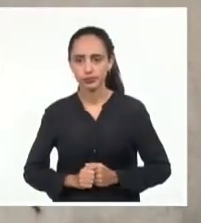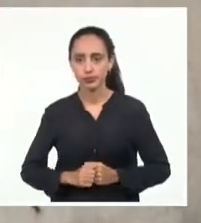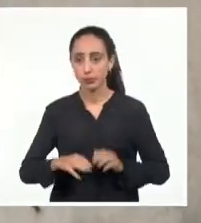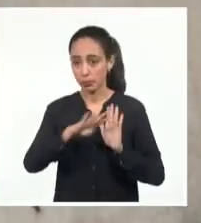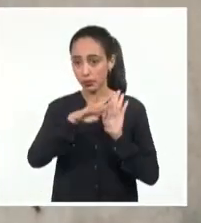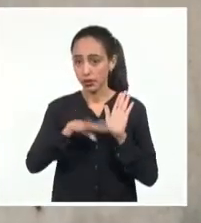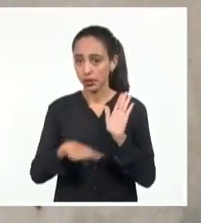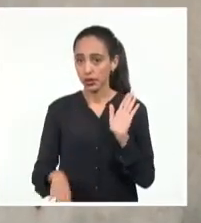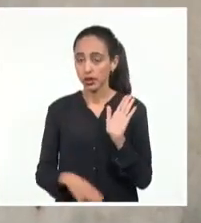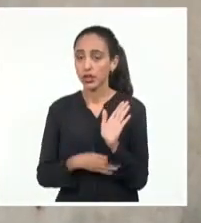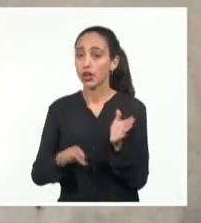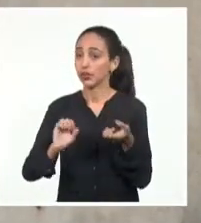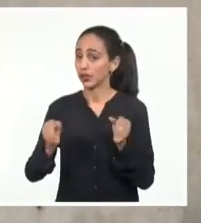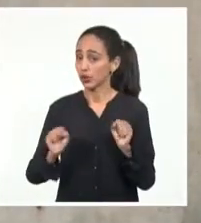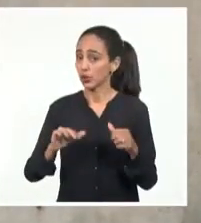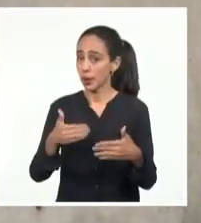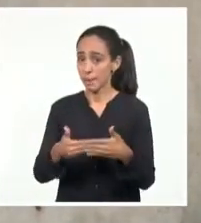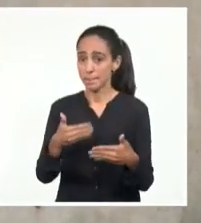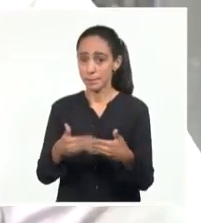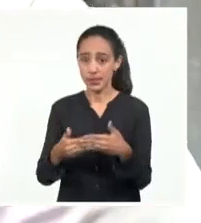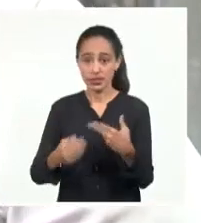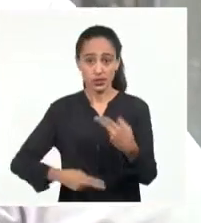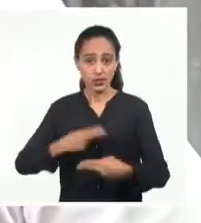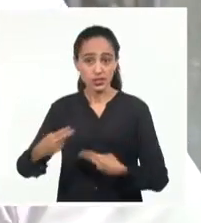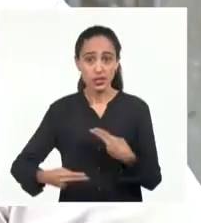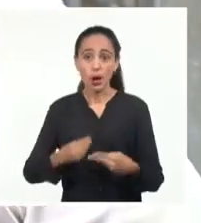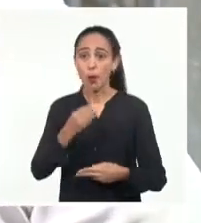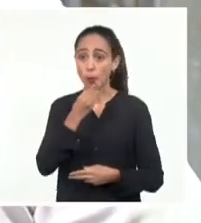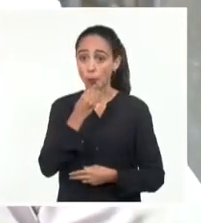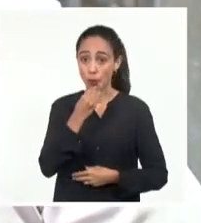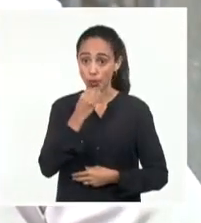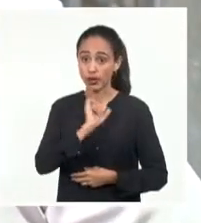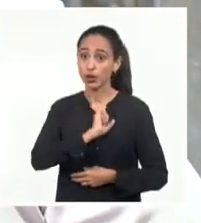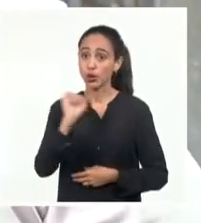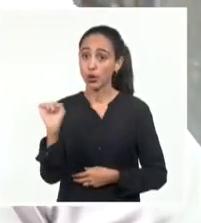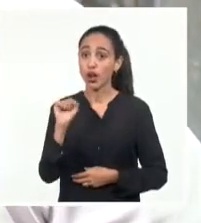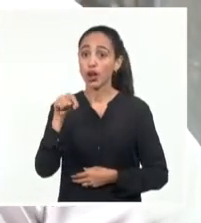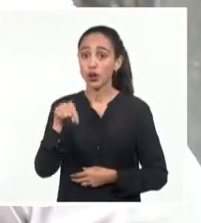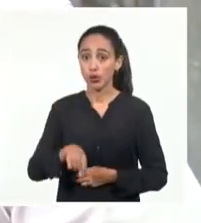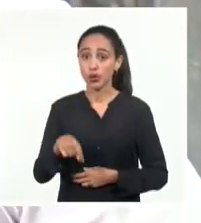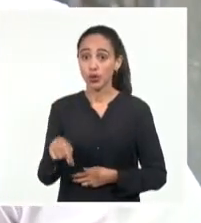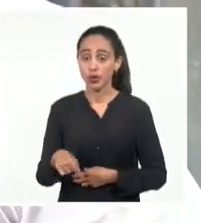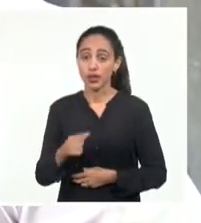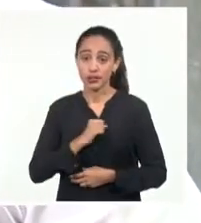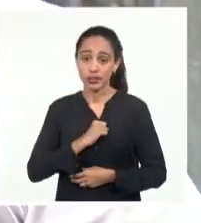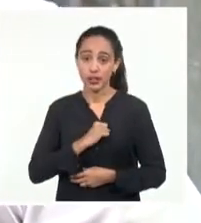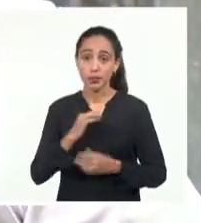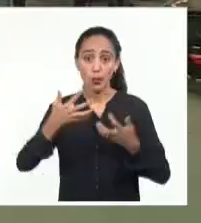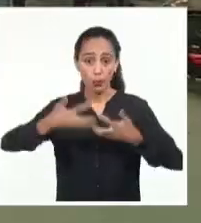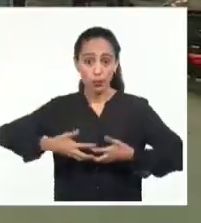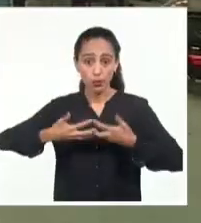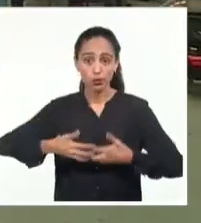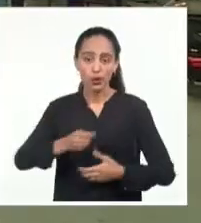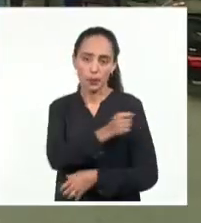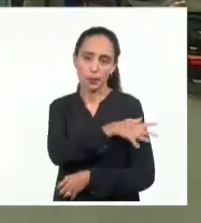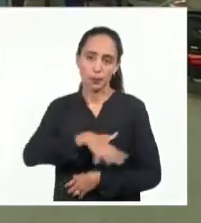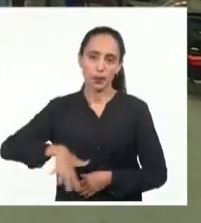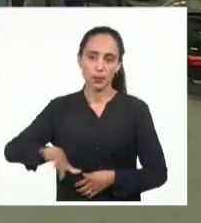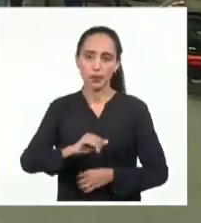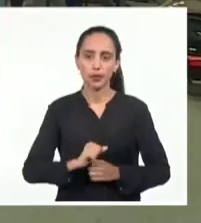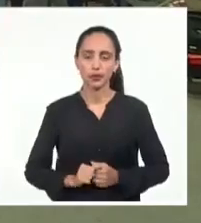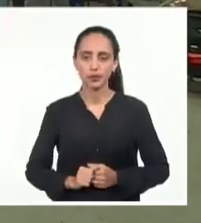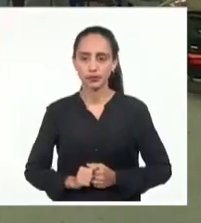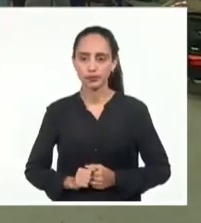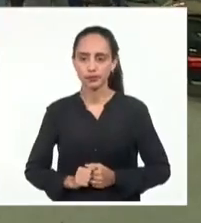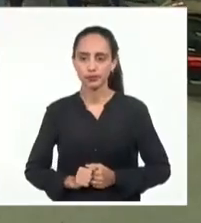control en la empresa que no estaban establecidos para poder llegarnos a lo que hoy estamos tratando, ¿no?, de producir para el pueblo. Además de las